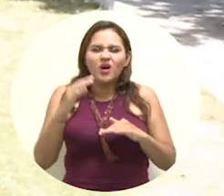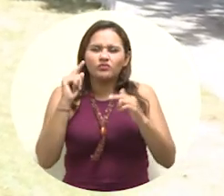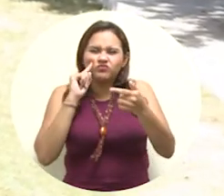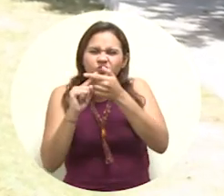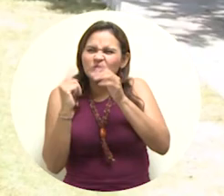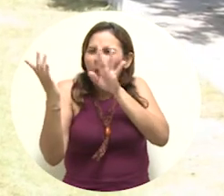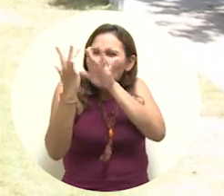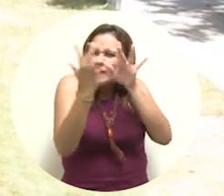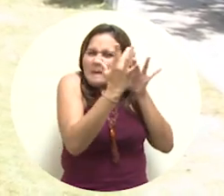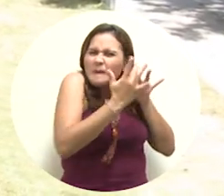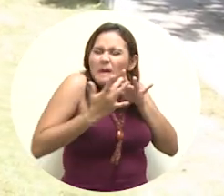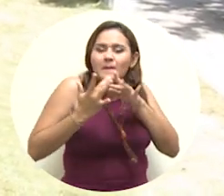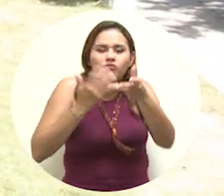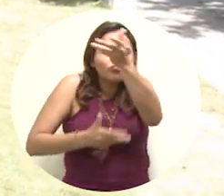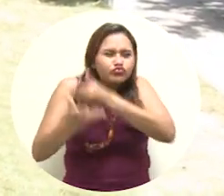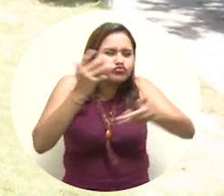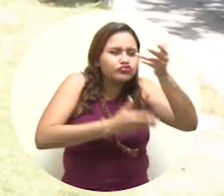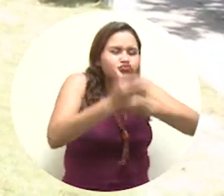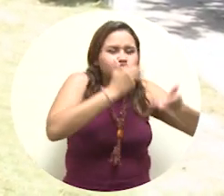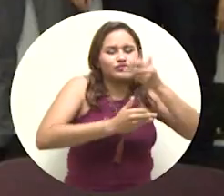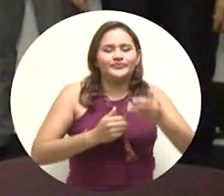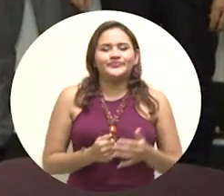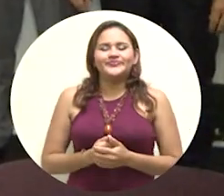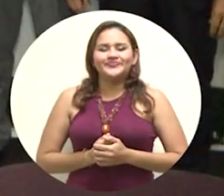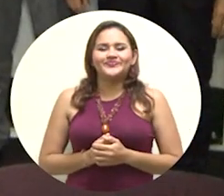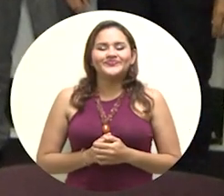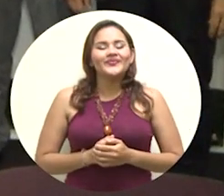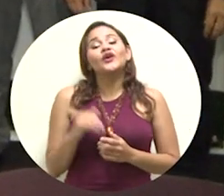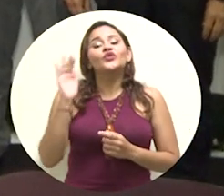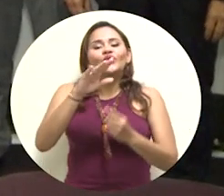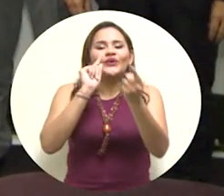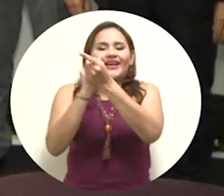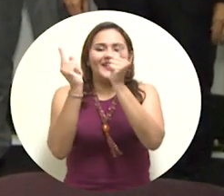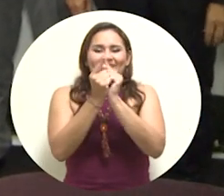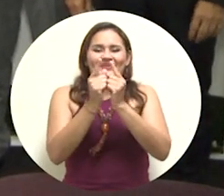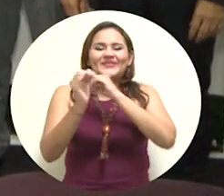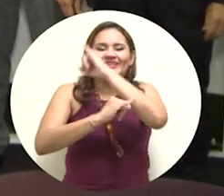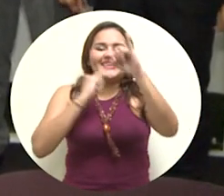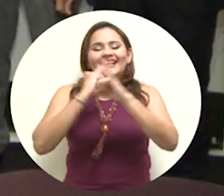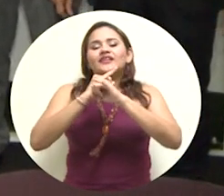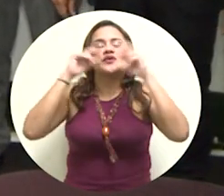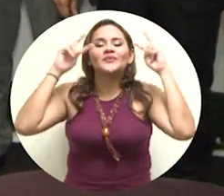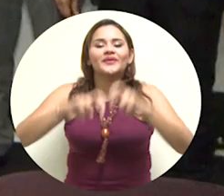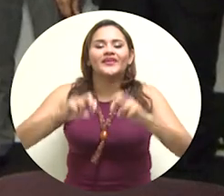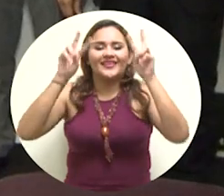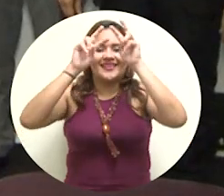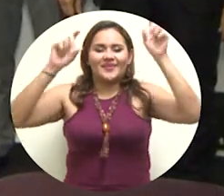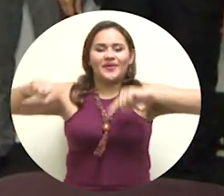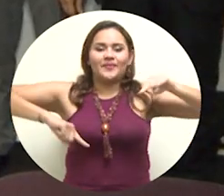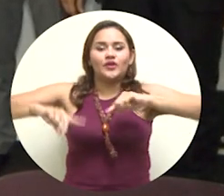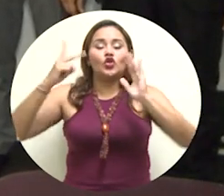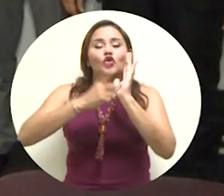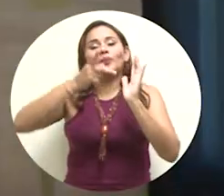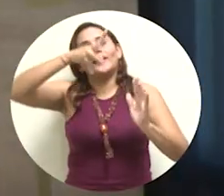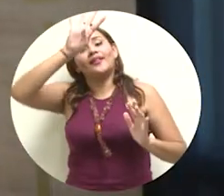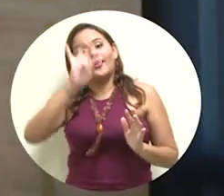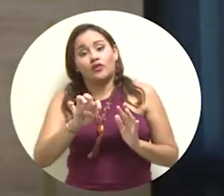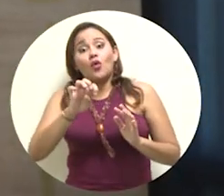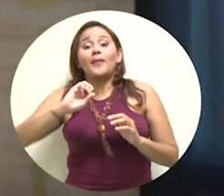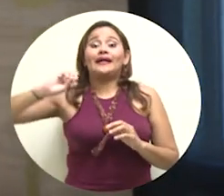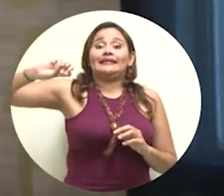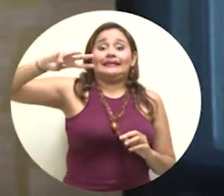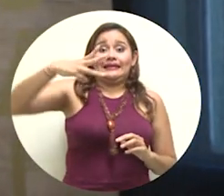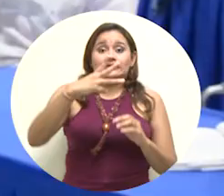acompañamiento al segmento tan importante como es la MIPYME. El Encuentro Internacional de Investigadores en Administración 2019 y el